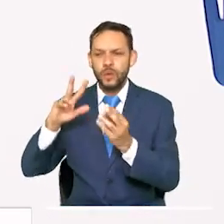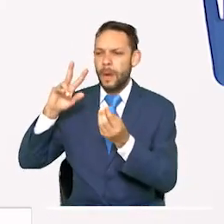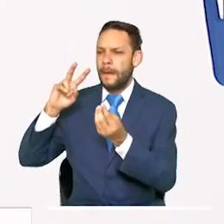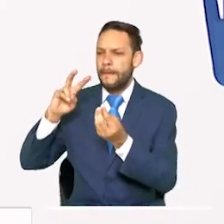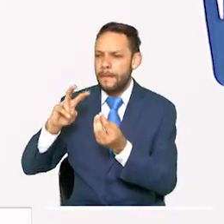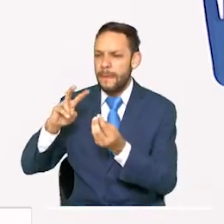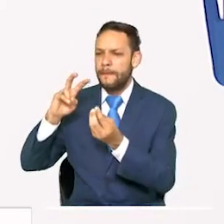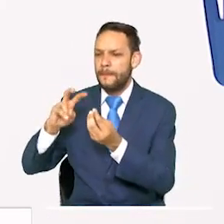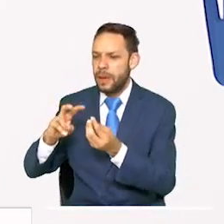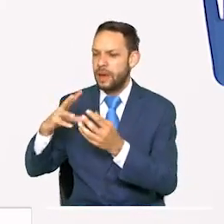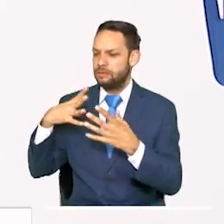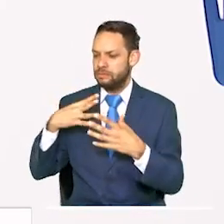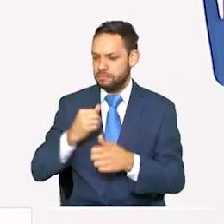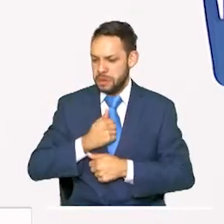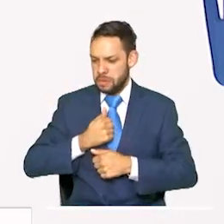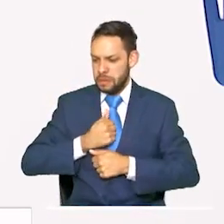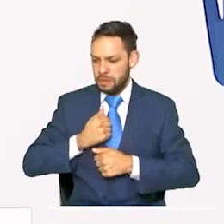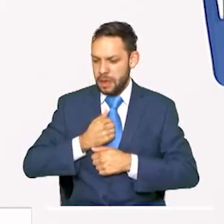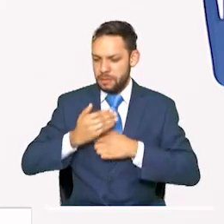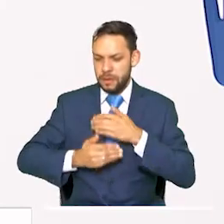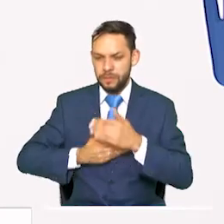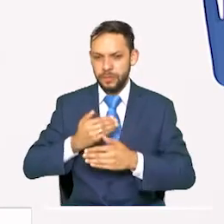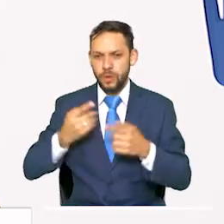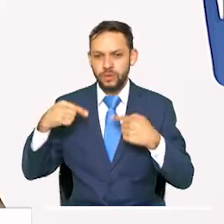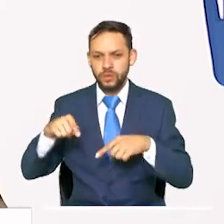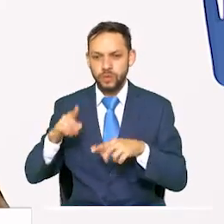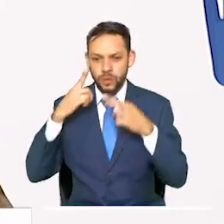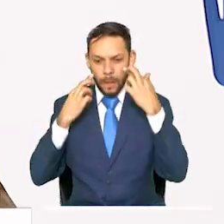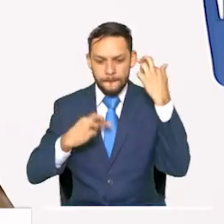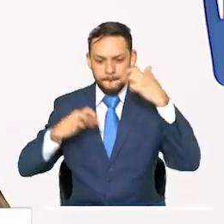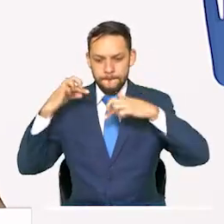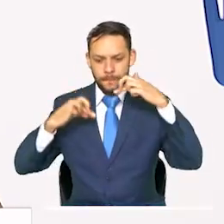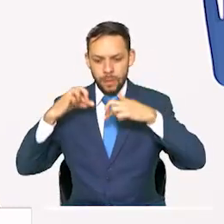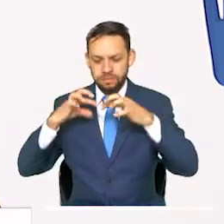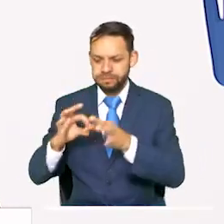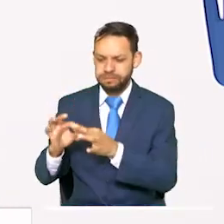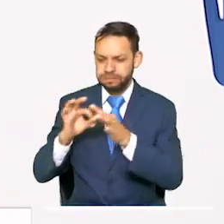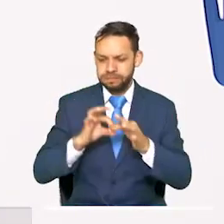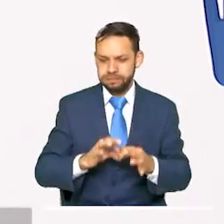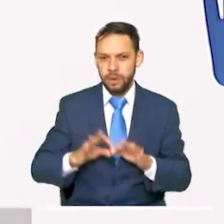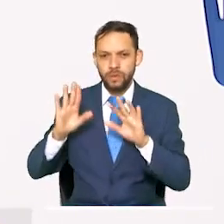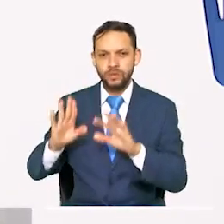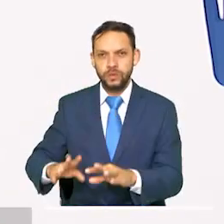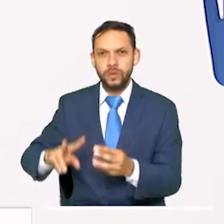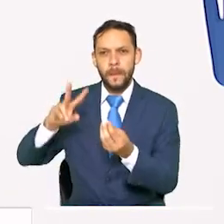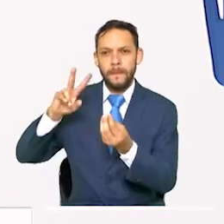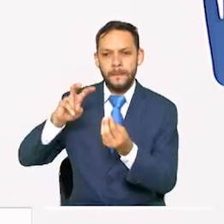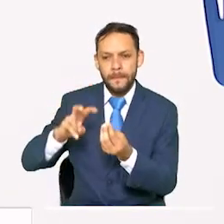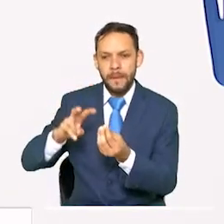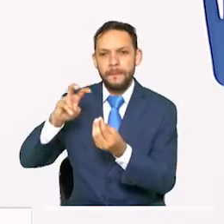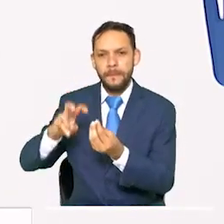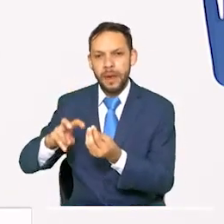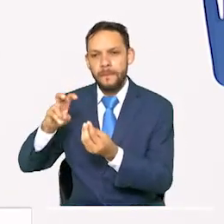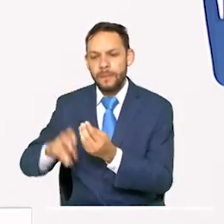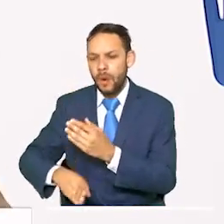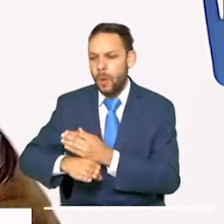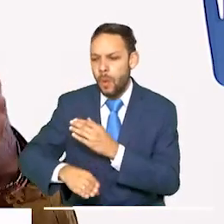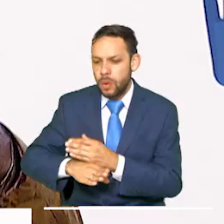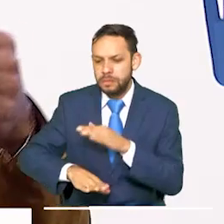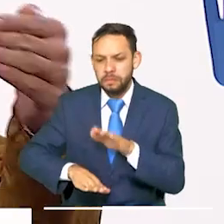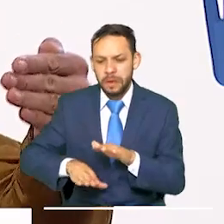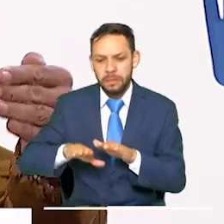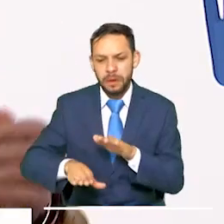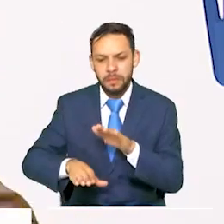donde estamos con los profesionales del Parque de la Salud haciendo una investigación en dislipidemia, que